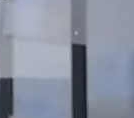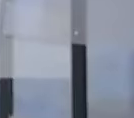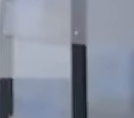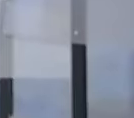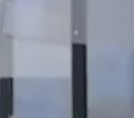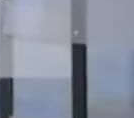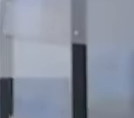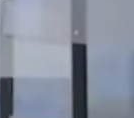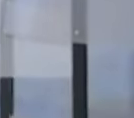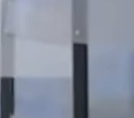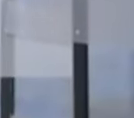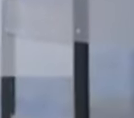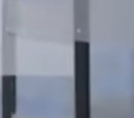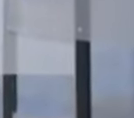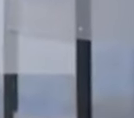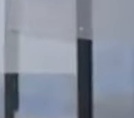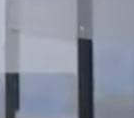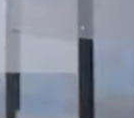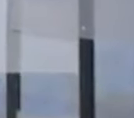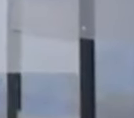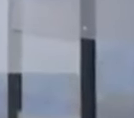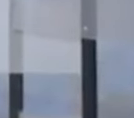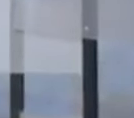inmediato nos vamos al Teatro Bolívar.